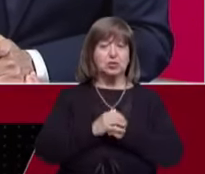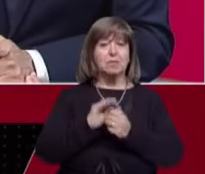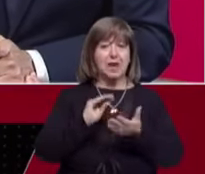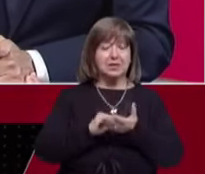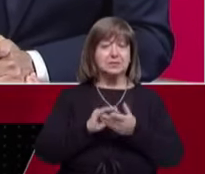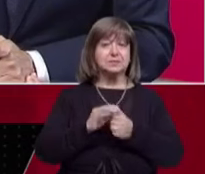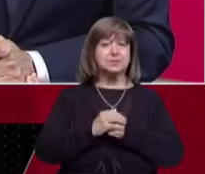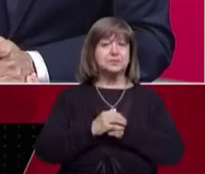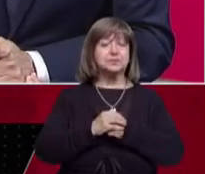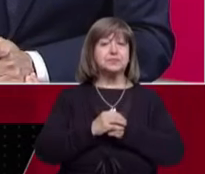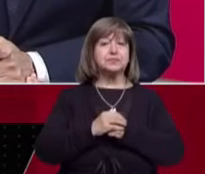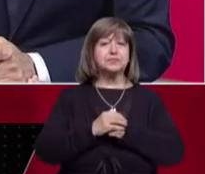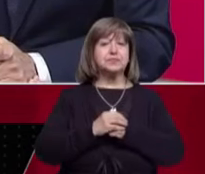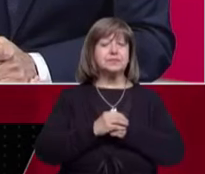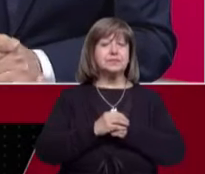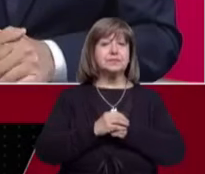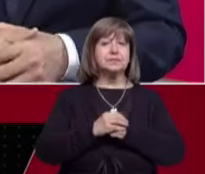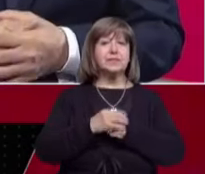Cansar.